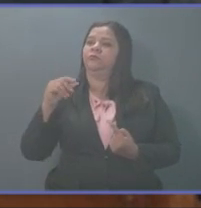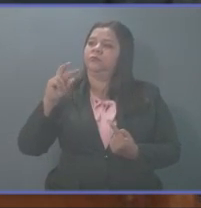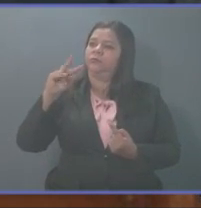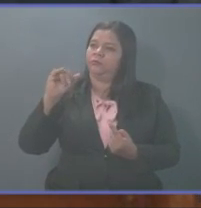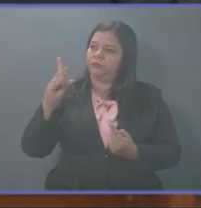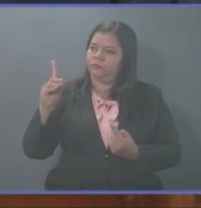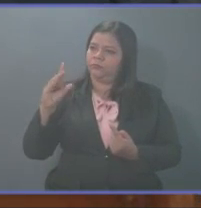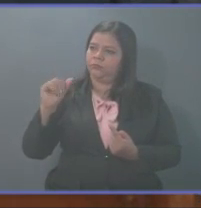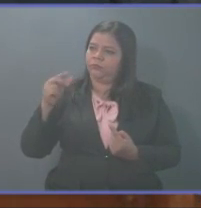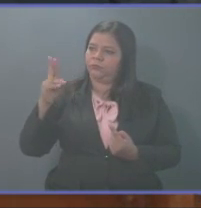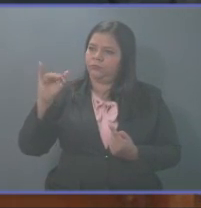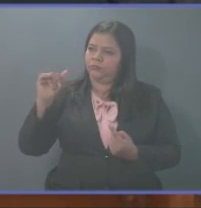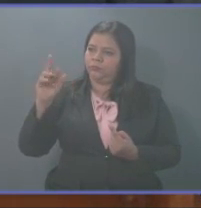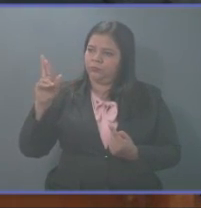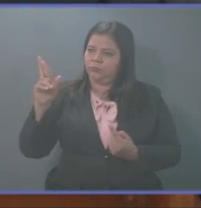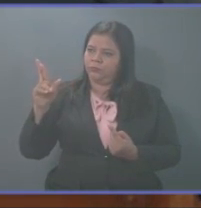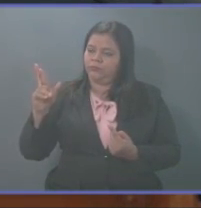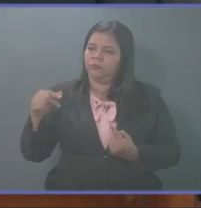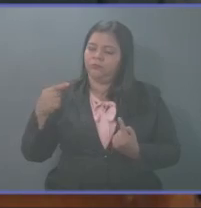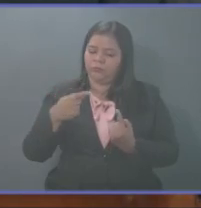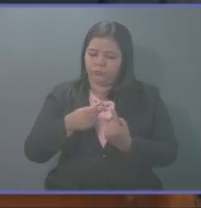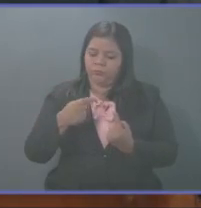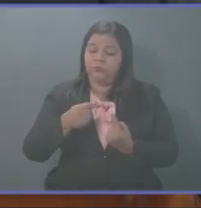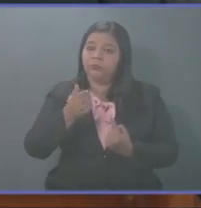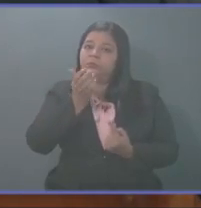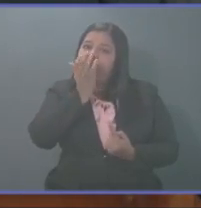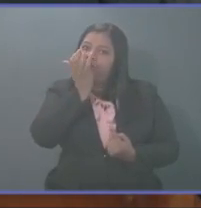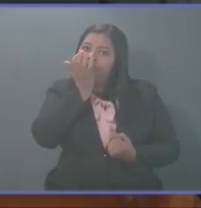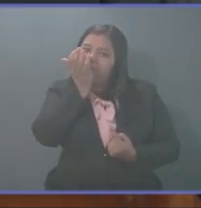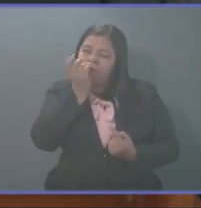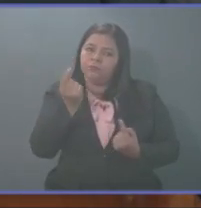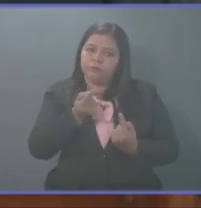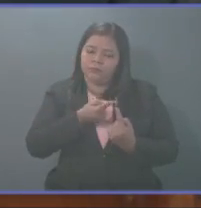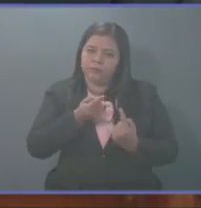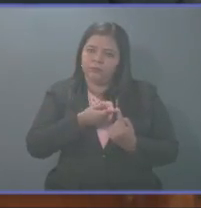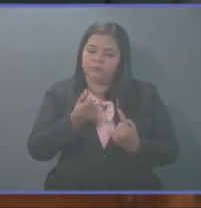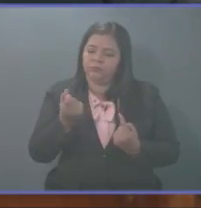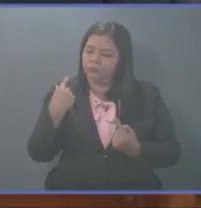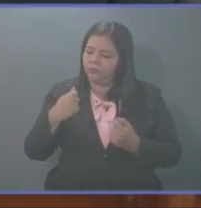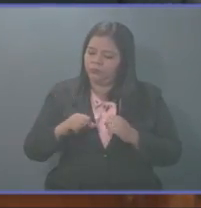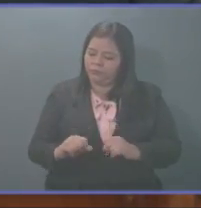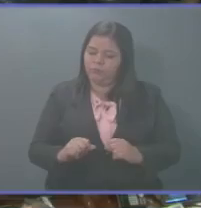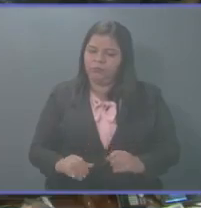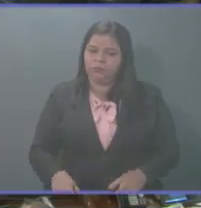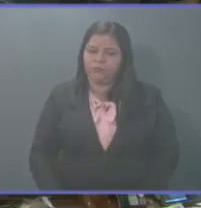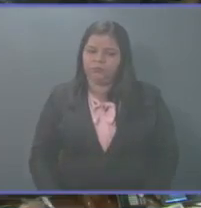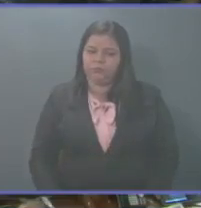la iglesia del hermano Pedro de Zacatecoluca y quien recientemente falleció. Gracias, presidente.